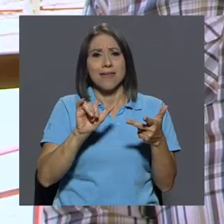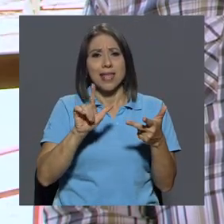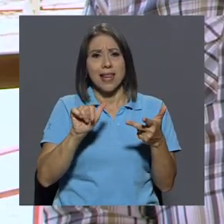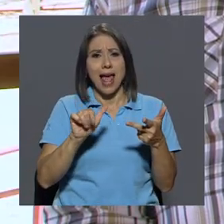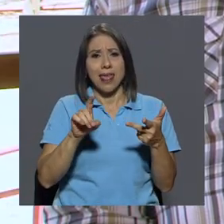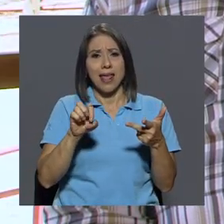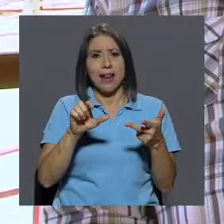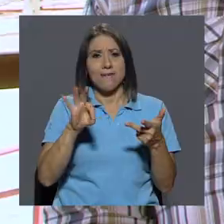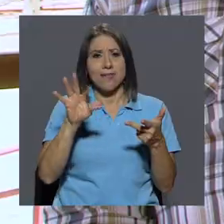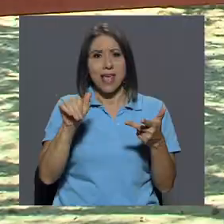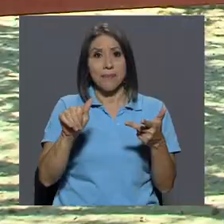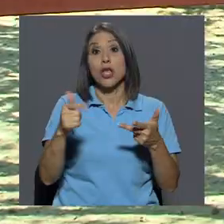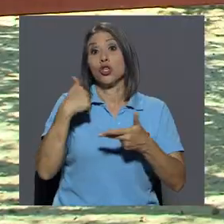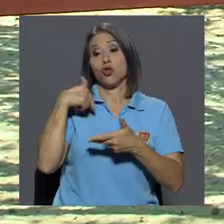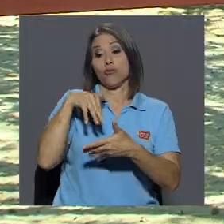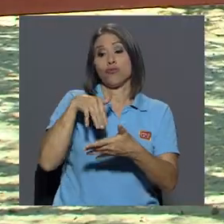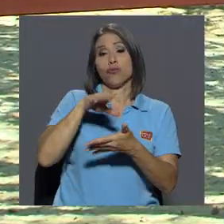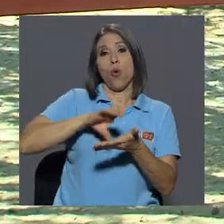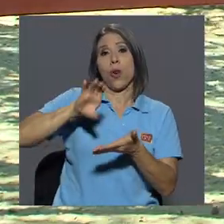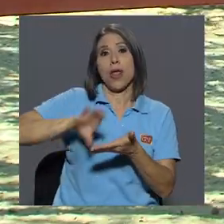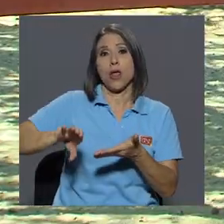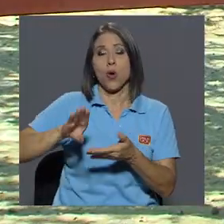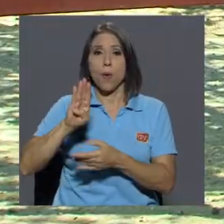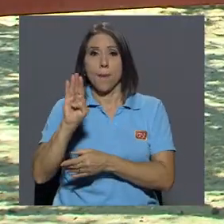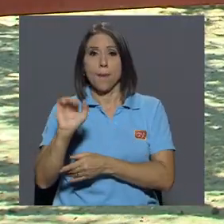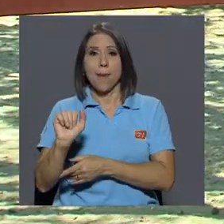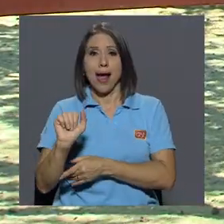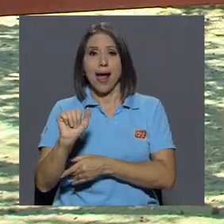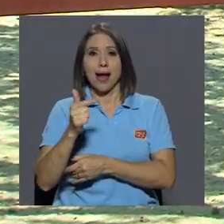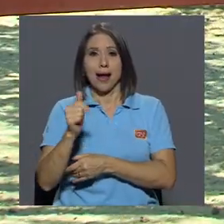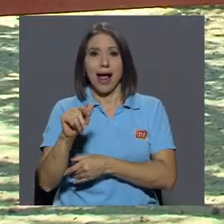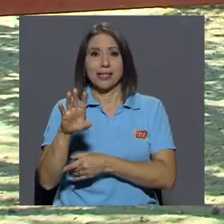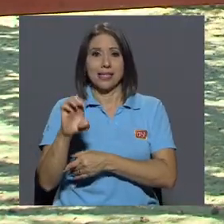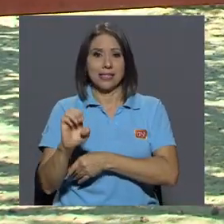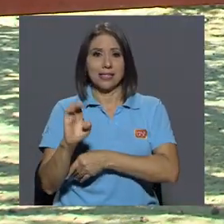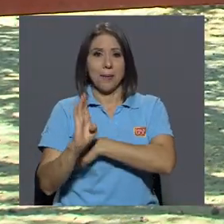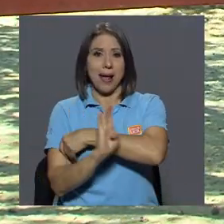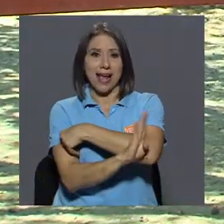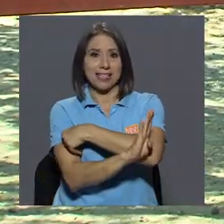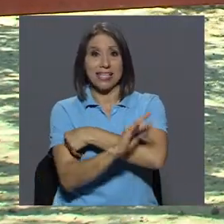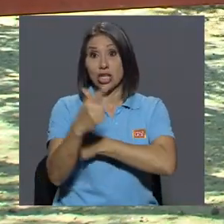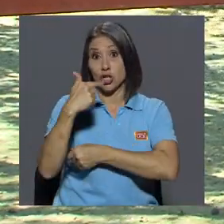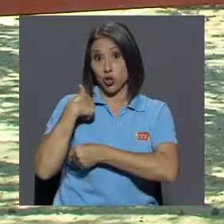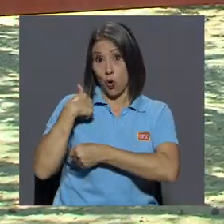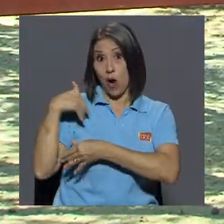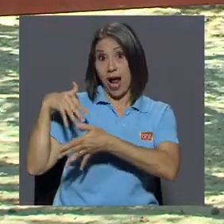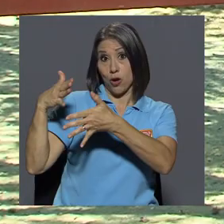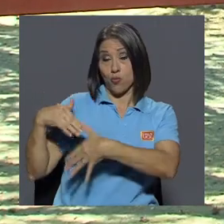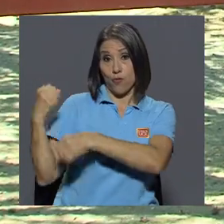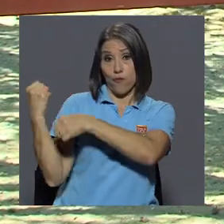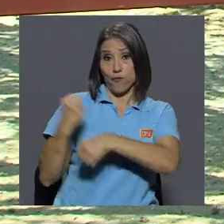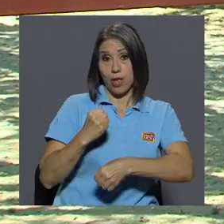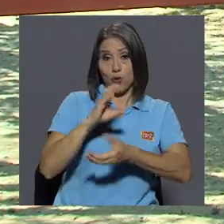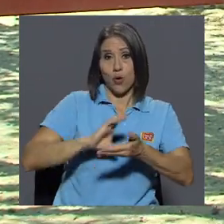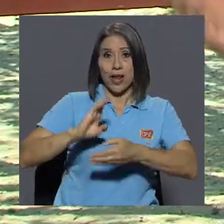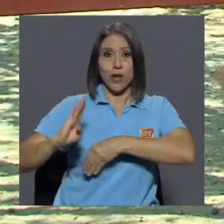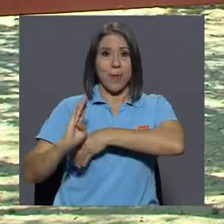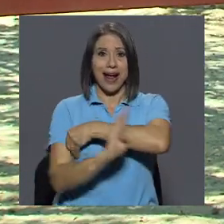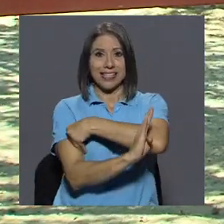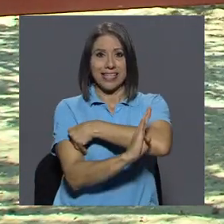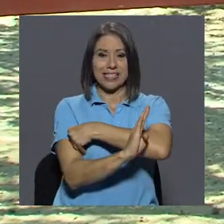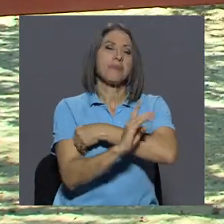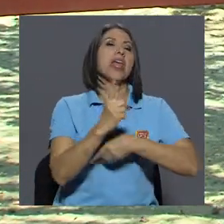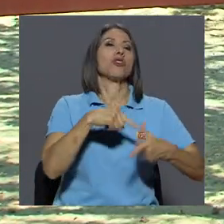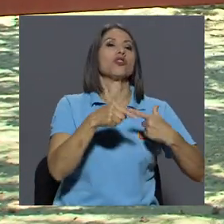Yo estaba en el Colegio Bagaces y yo soy alumno fundador del Colegio Bagaces. Me voy a